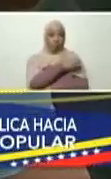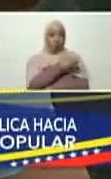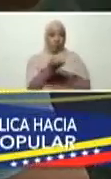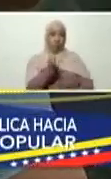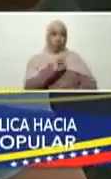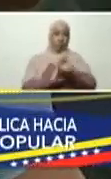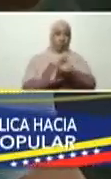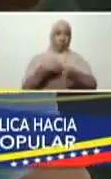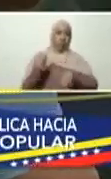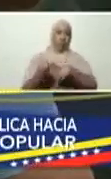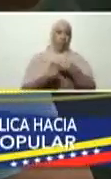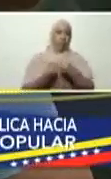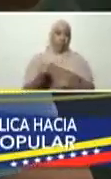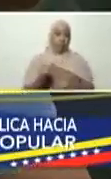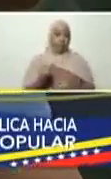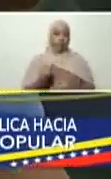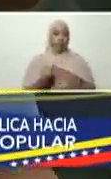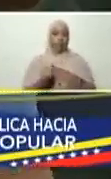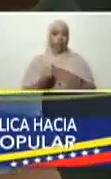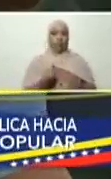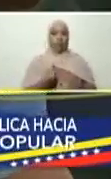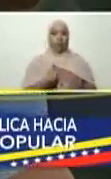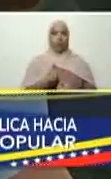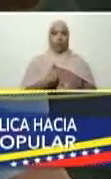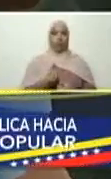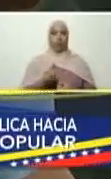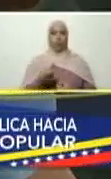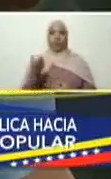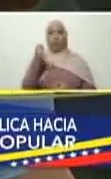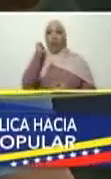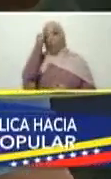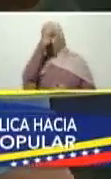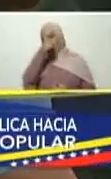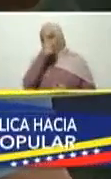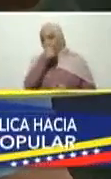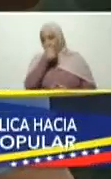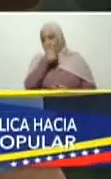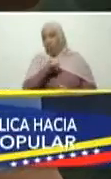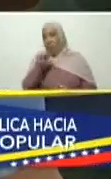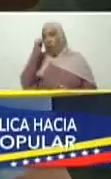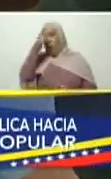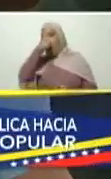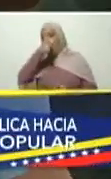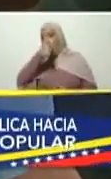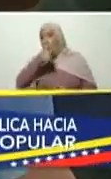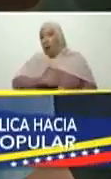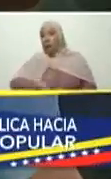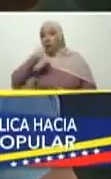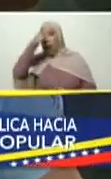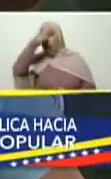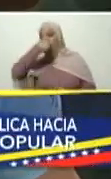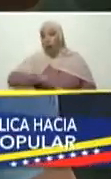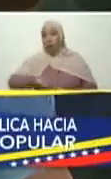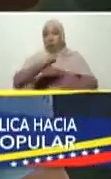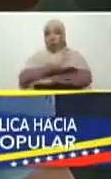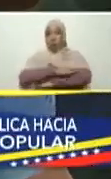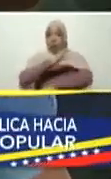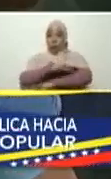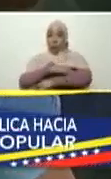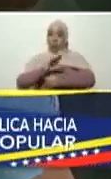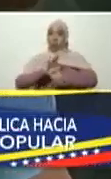nuestras producciones comunales, nosotros podemos tener con mucha resistencia, presidente, con mucha dignidad?